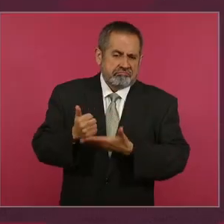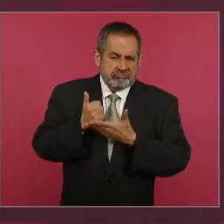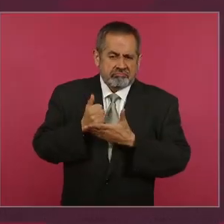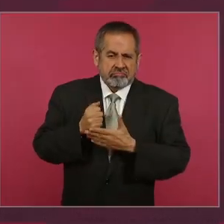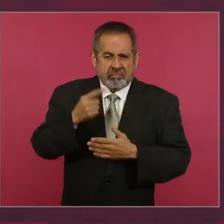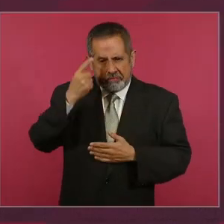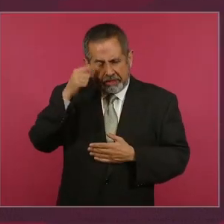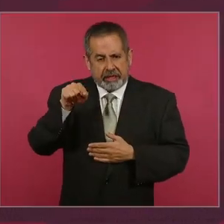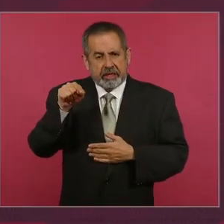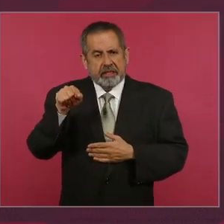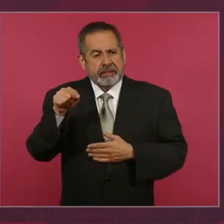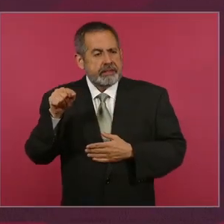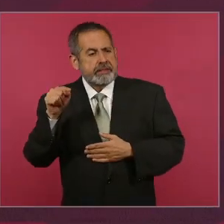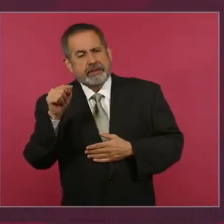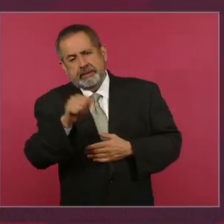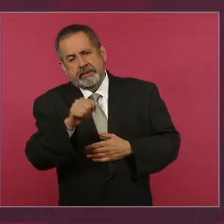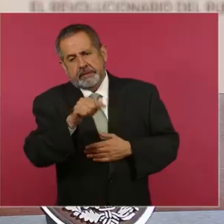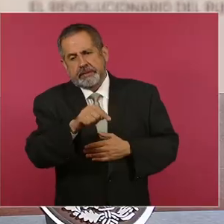para